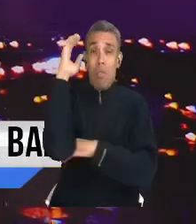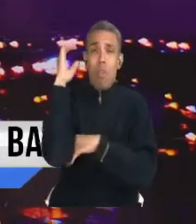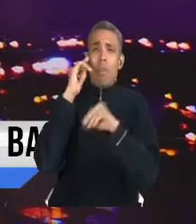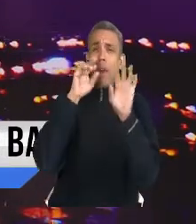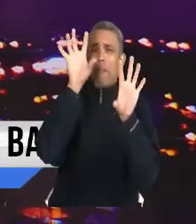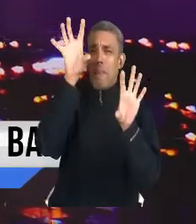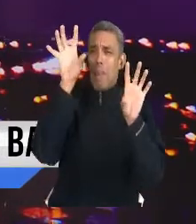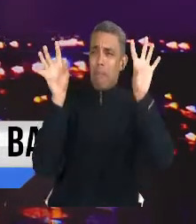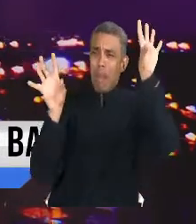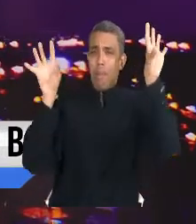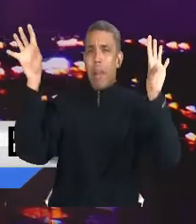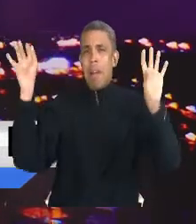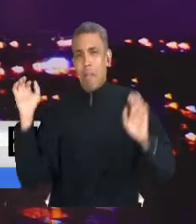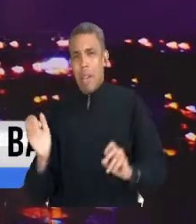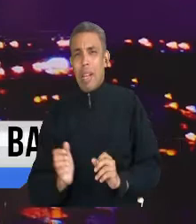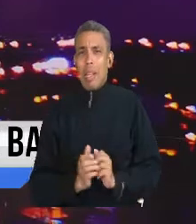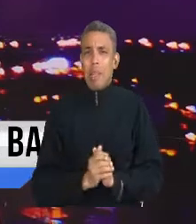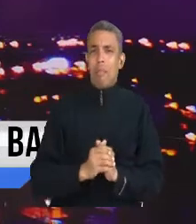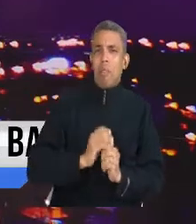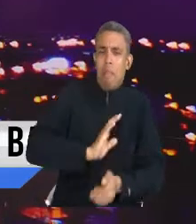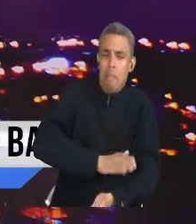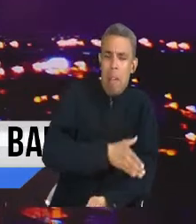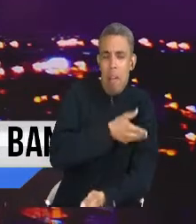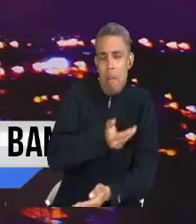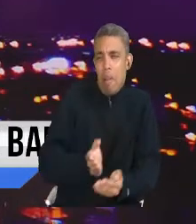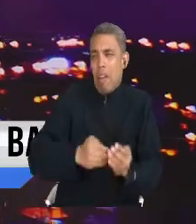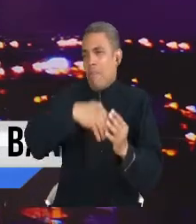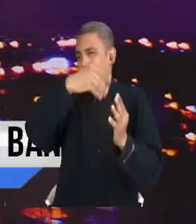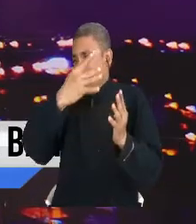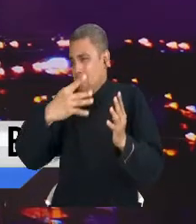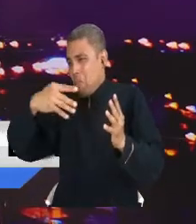opacan lo que es la tradición